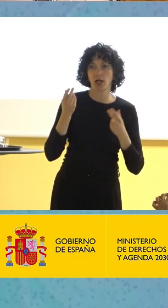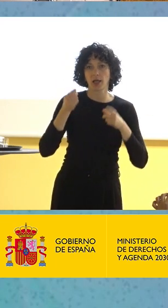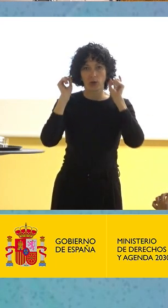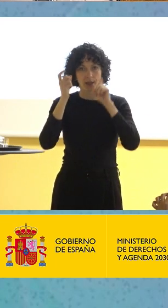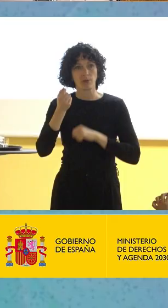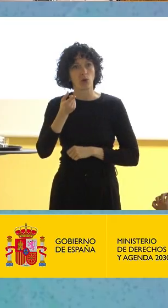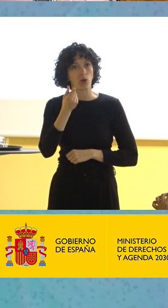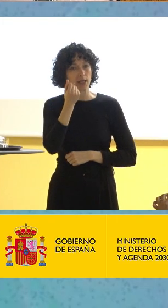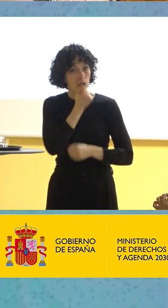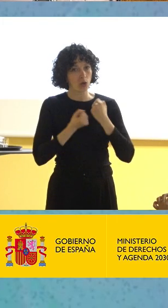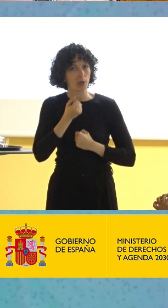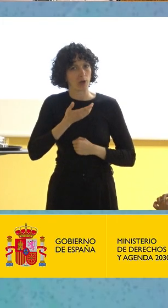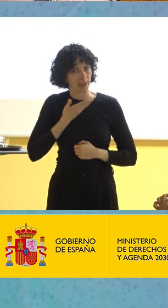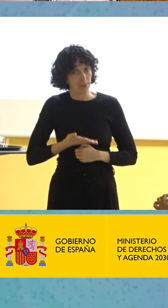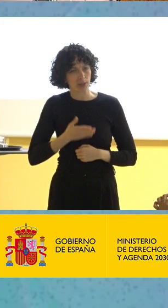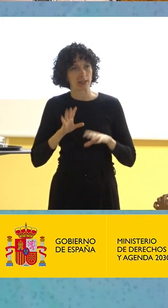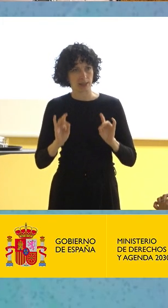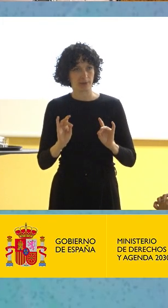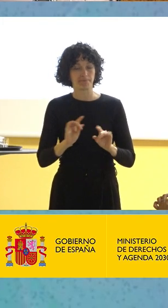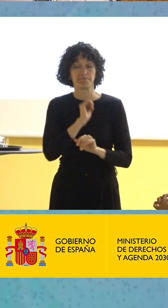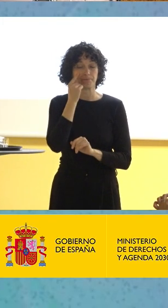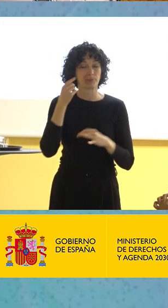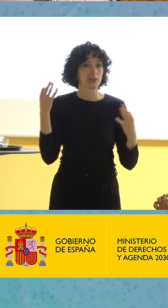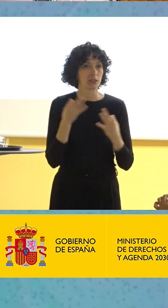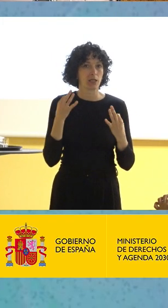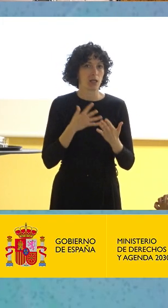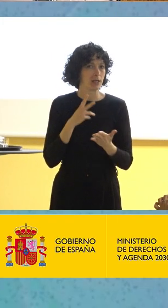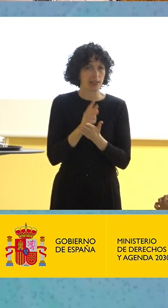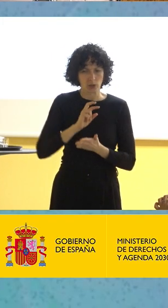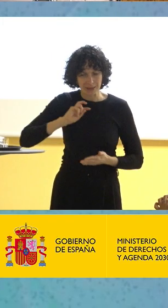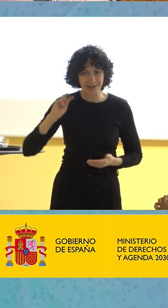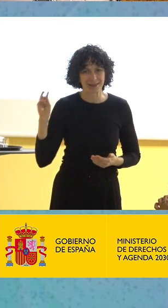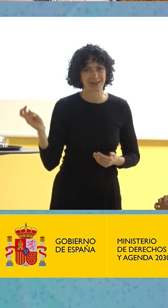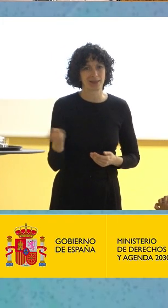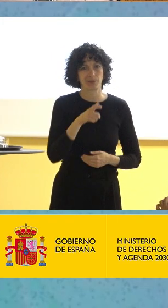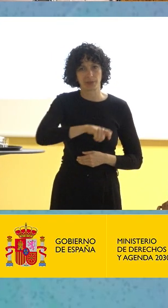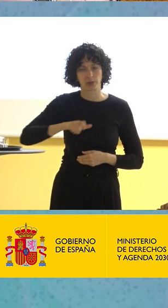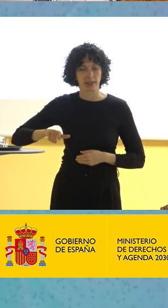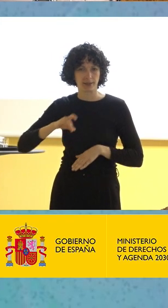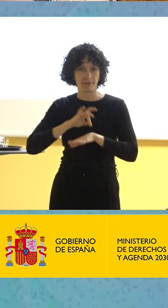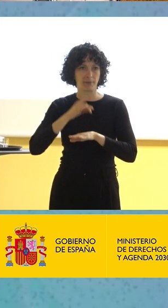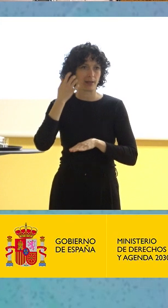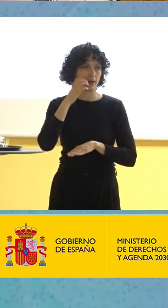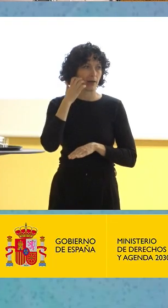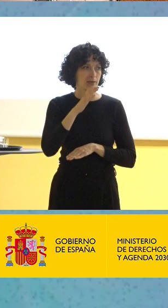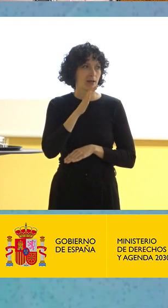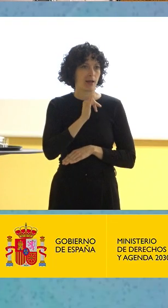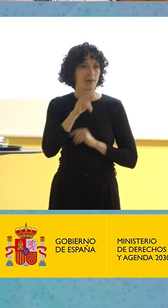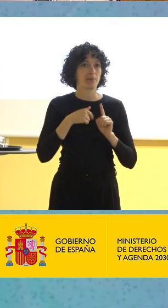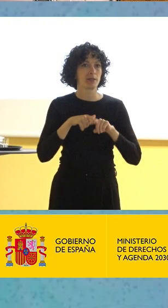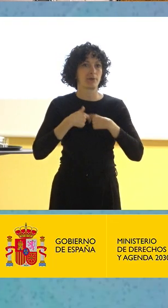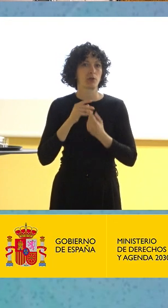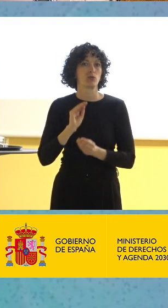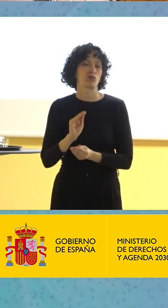y económico, ¿no? Y lo que encontramos, bueno, pues que hay múltiples desafíos que enfrentamos las personas con enfermedades raras y las